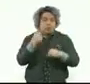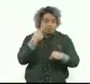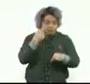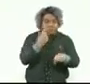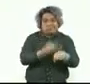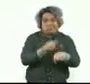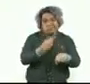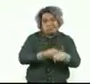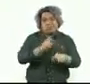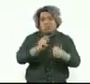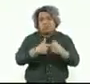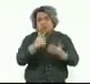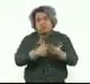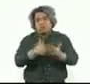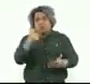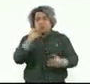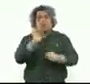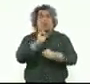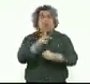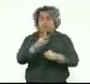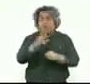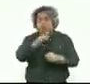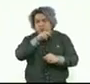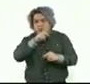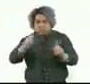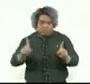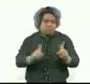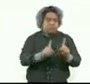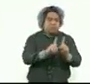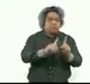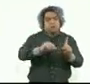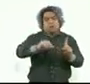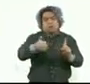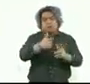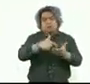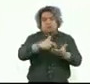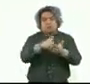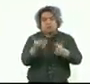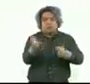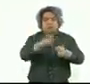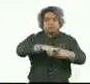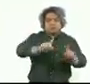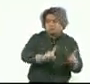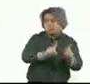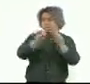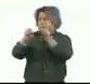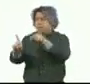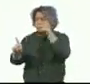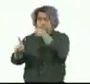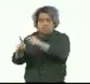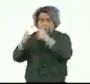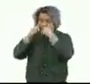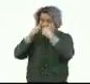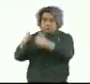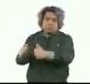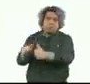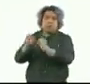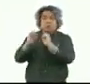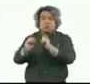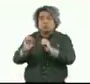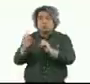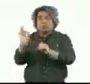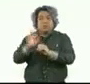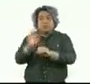enfermedad crónica, se canaliza a su centro de salud, se le da la atención ahí y si requiere una atención